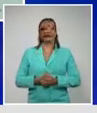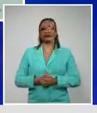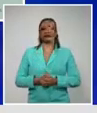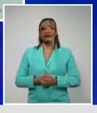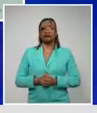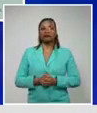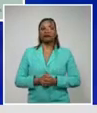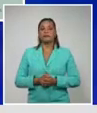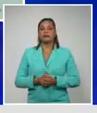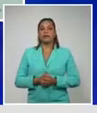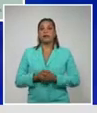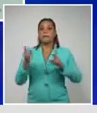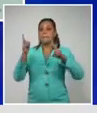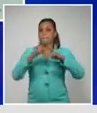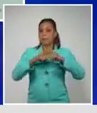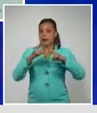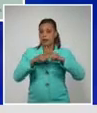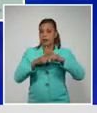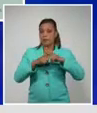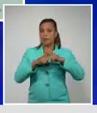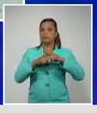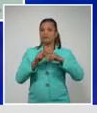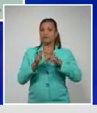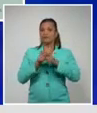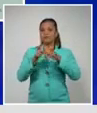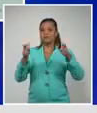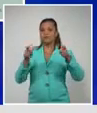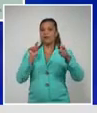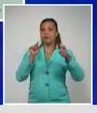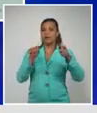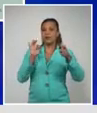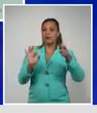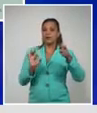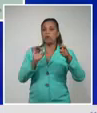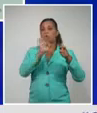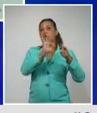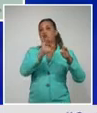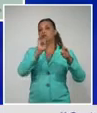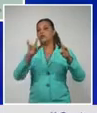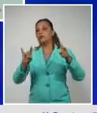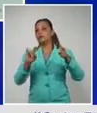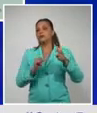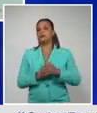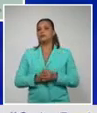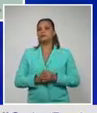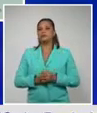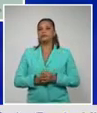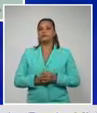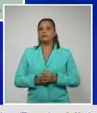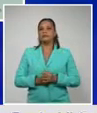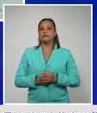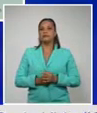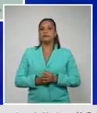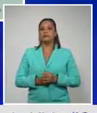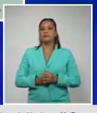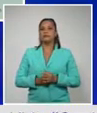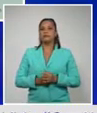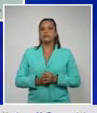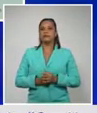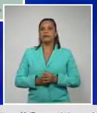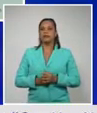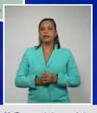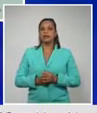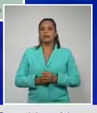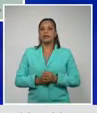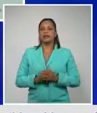Bayamo, que es donde también presenta la mayor transmisión, con 89 casos. Guisa 10, Iguaní